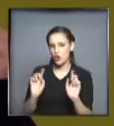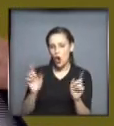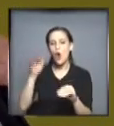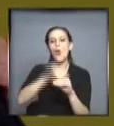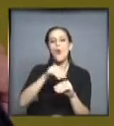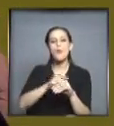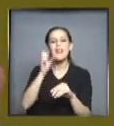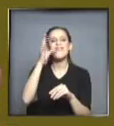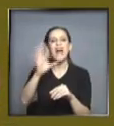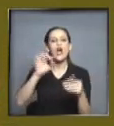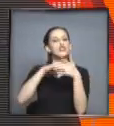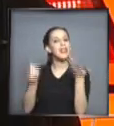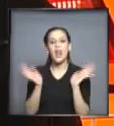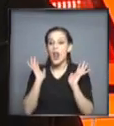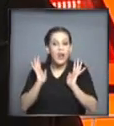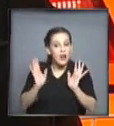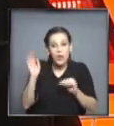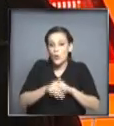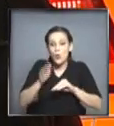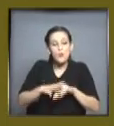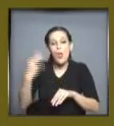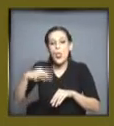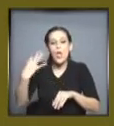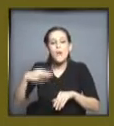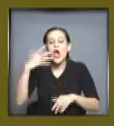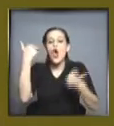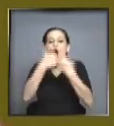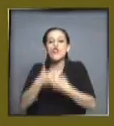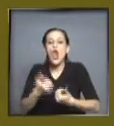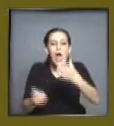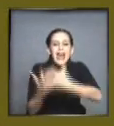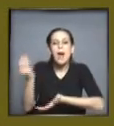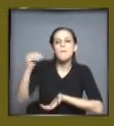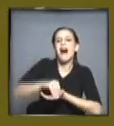culpa del Banco Central. Seguro, y hay que controlar la emisión de la moneda. Marco, hay que controlarla.